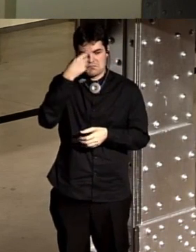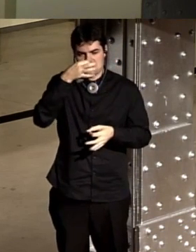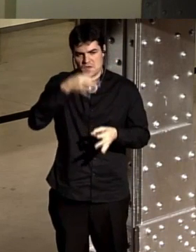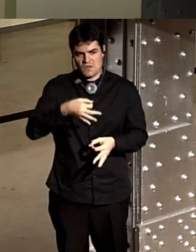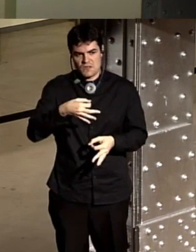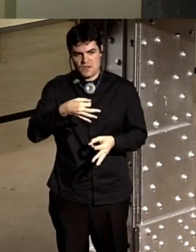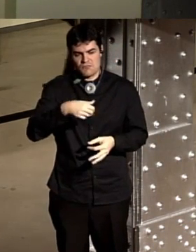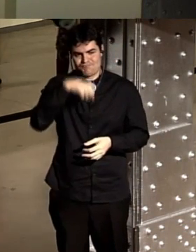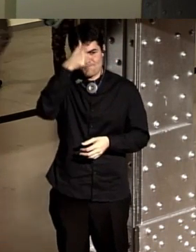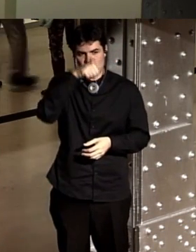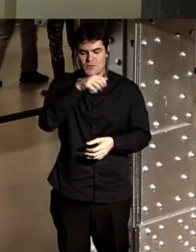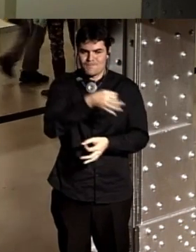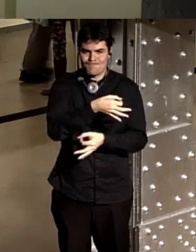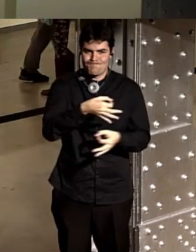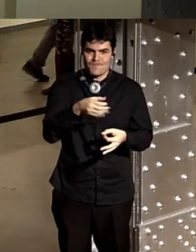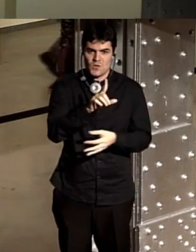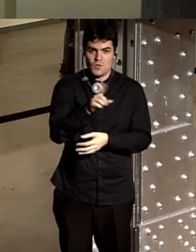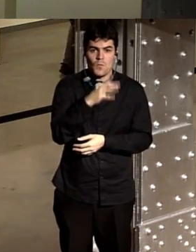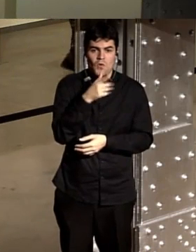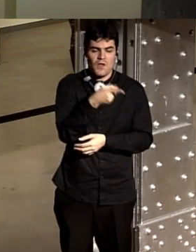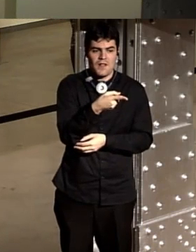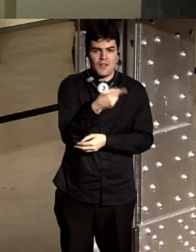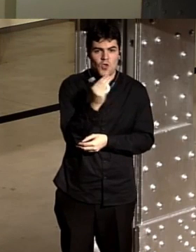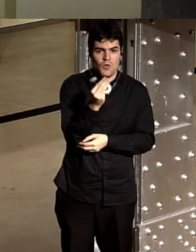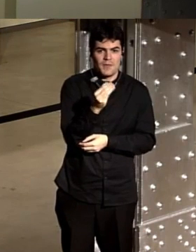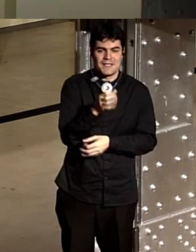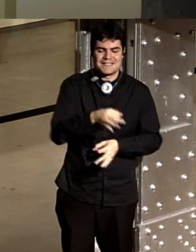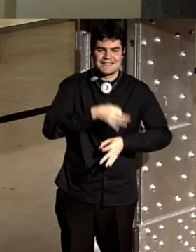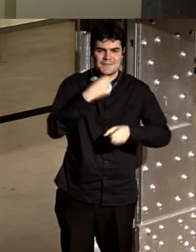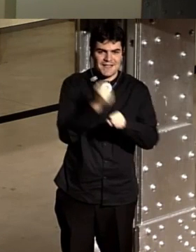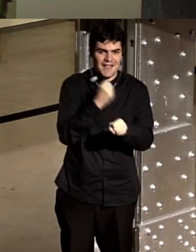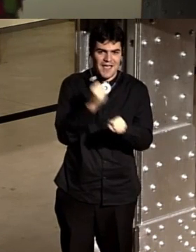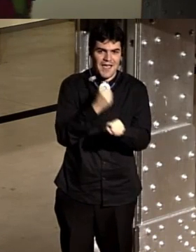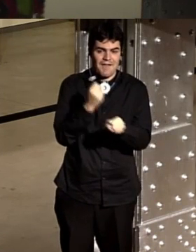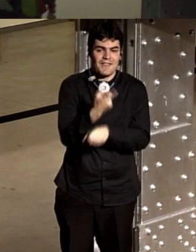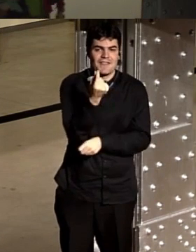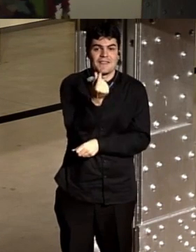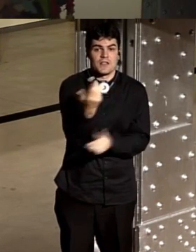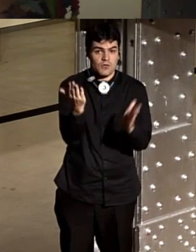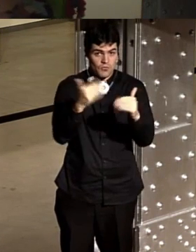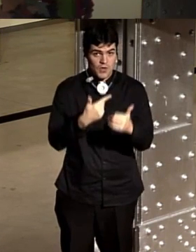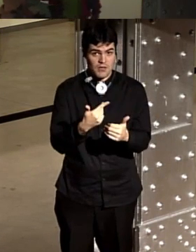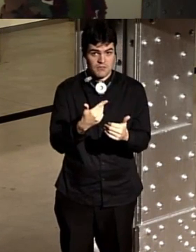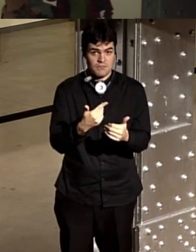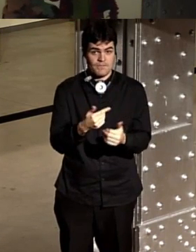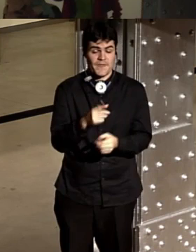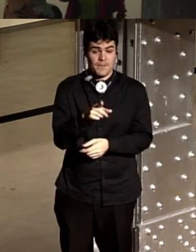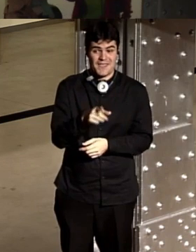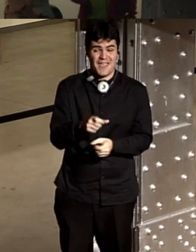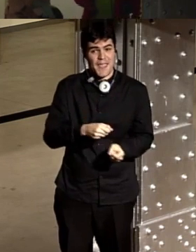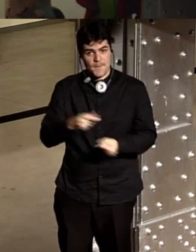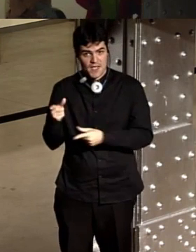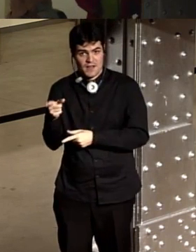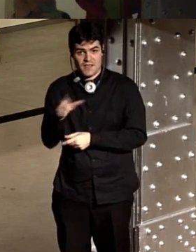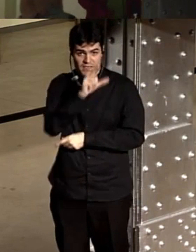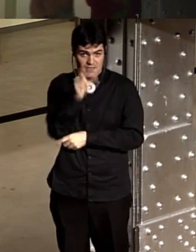vida porque es un niño que está, un chico joven que está todo el rato trabajando y nunca tiene dinero. Y ella era inmigrante desde sí, Bari, exacto. de